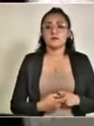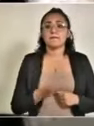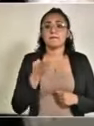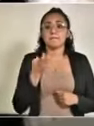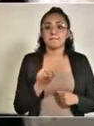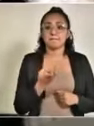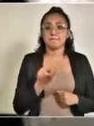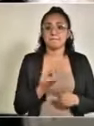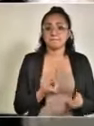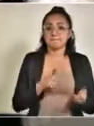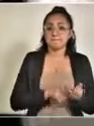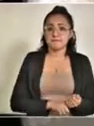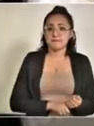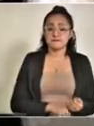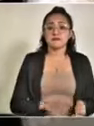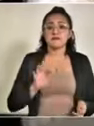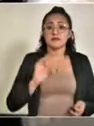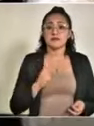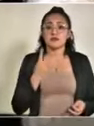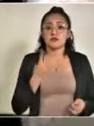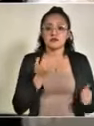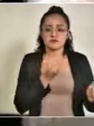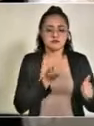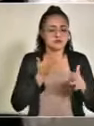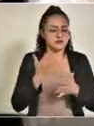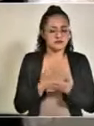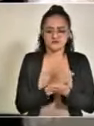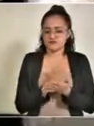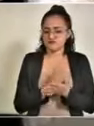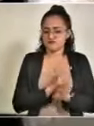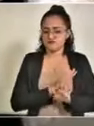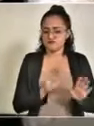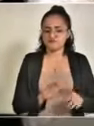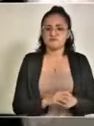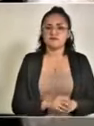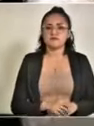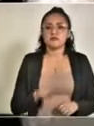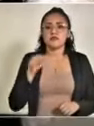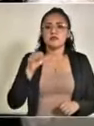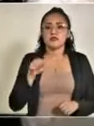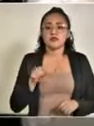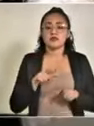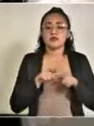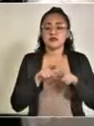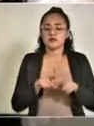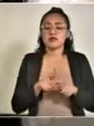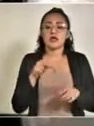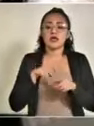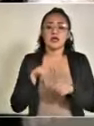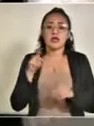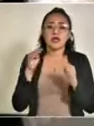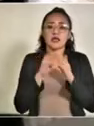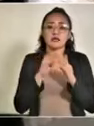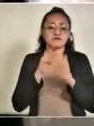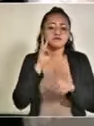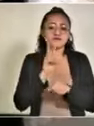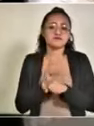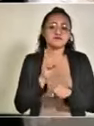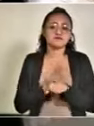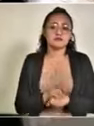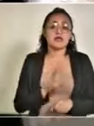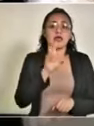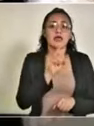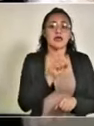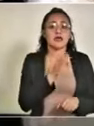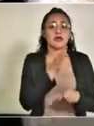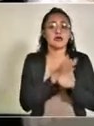estas, hemos dado 41 altas, 16 en seguimiento domiciliario, 30 están